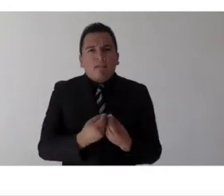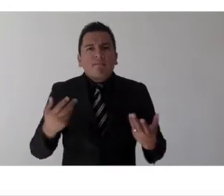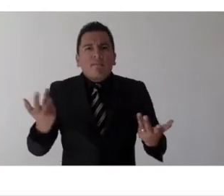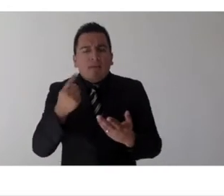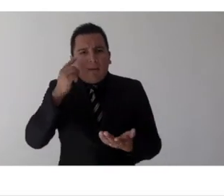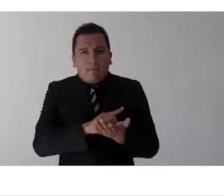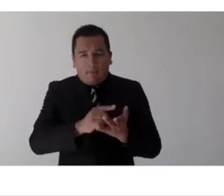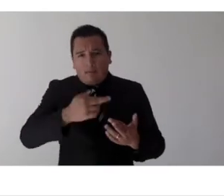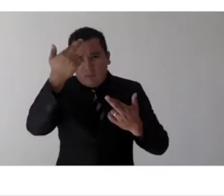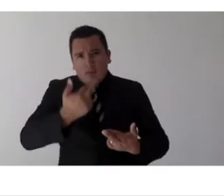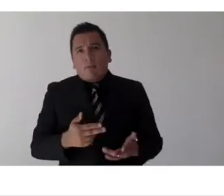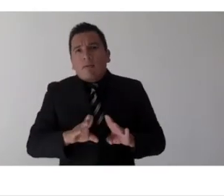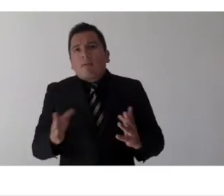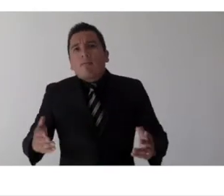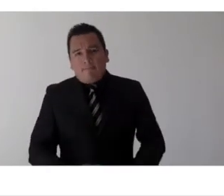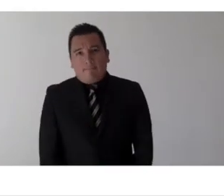teórica.